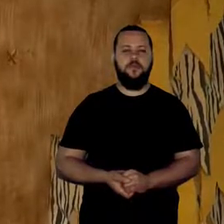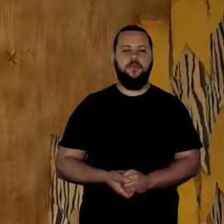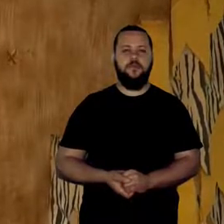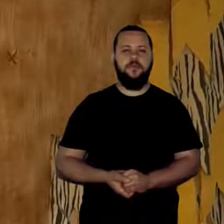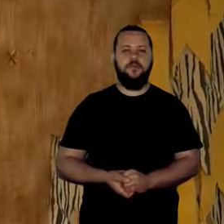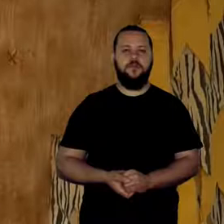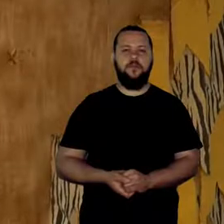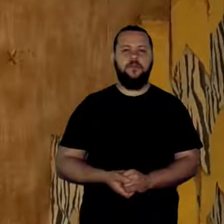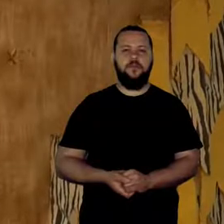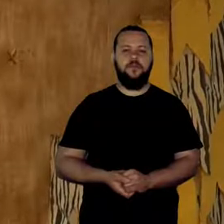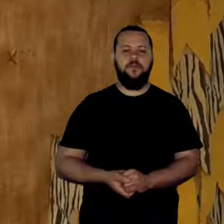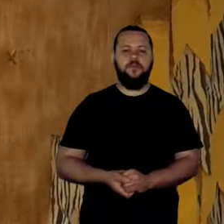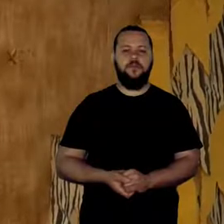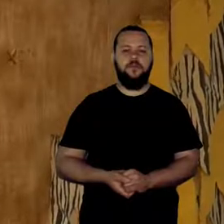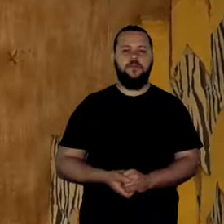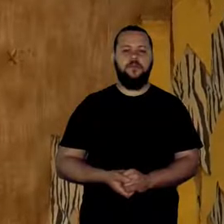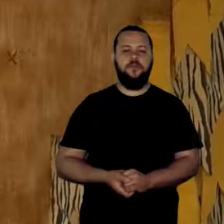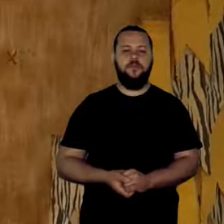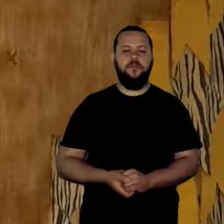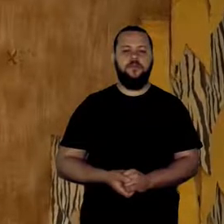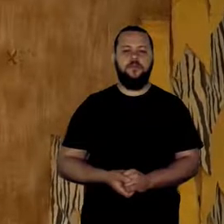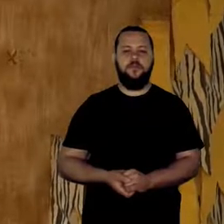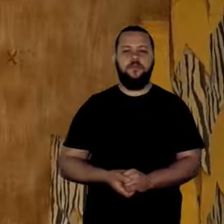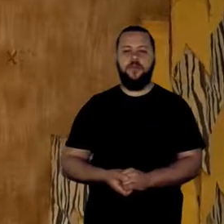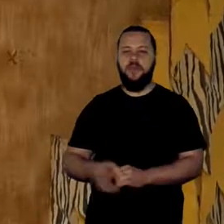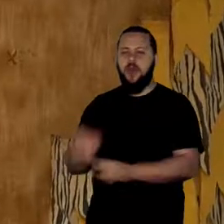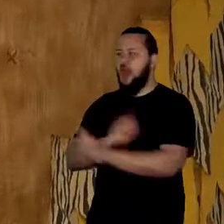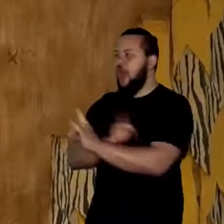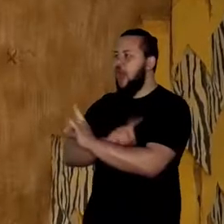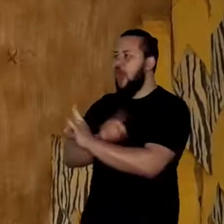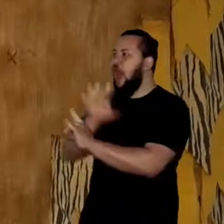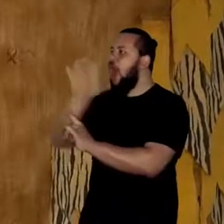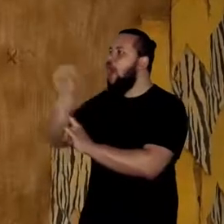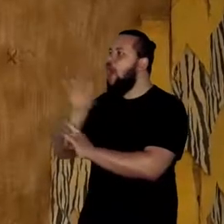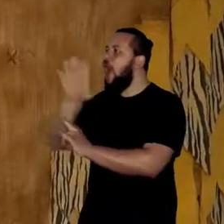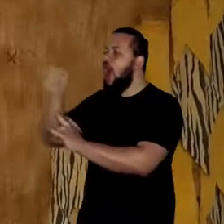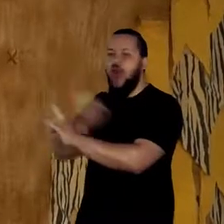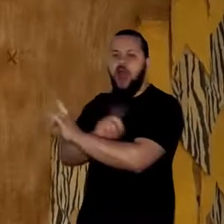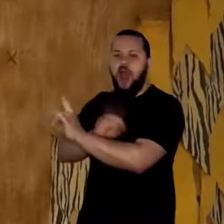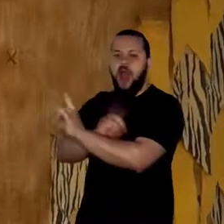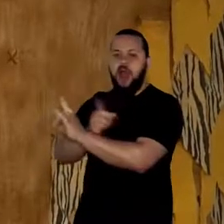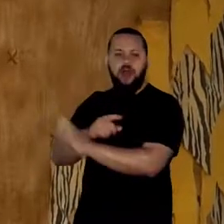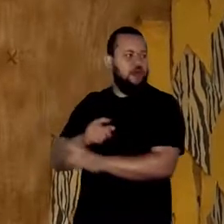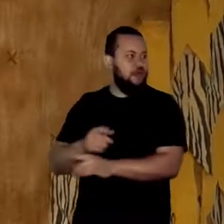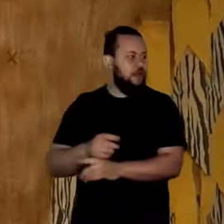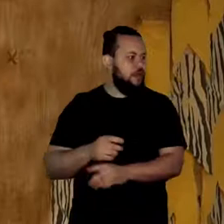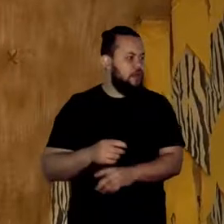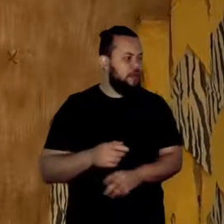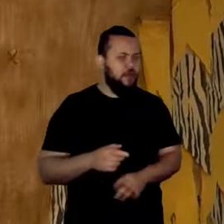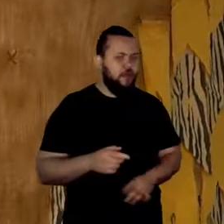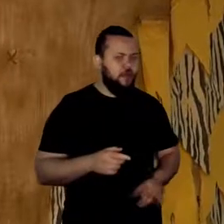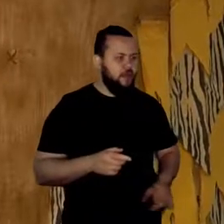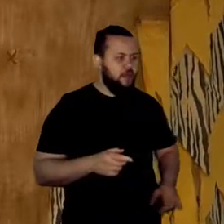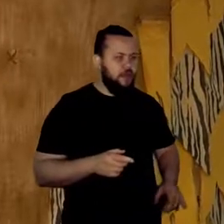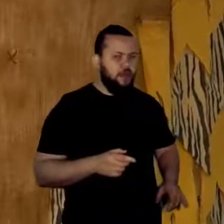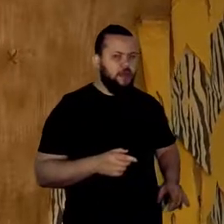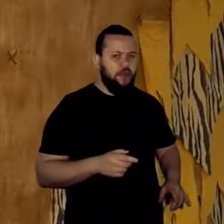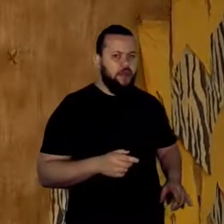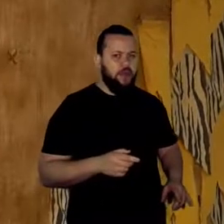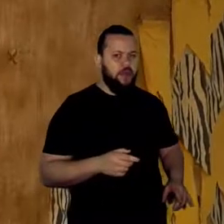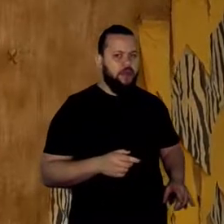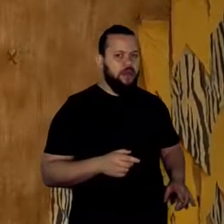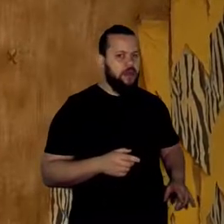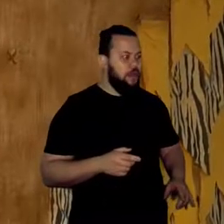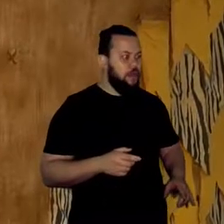he conocido. Soy la fotografía de un desaparecido. La sangre dentro de tus venas. Un pedazo de tierra que